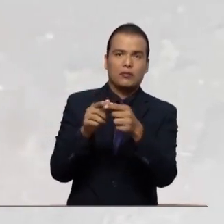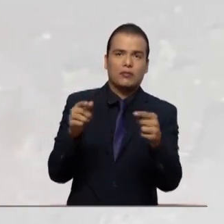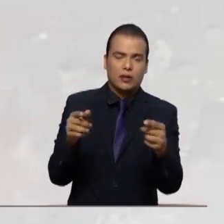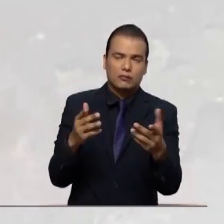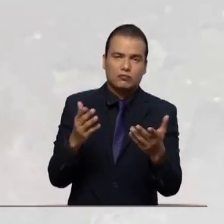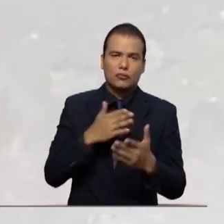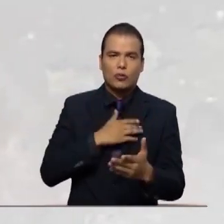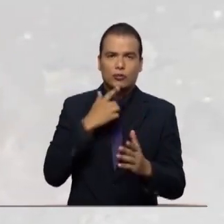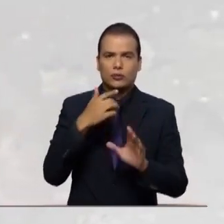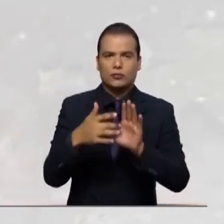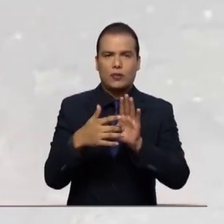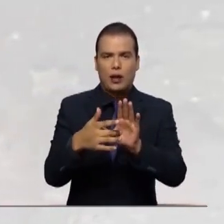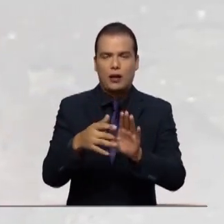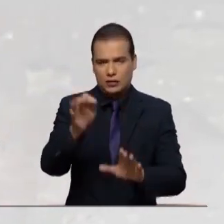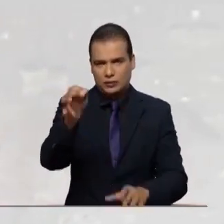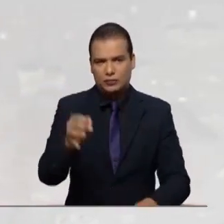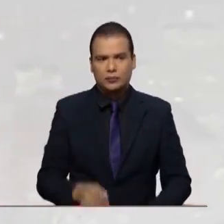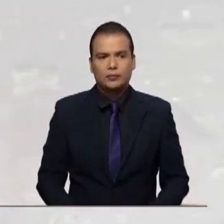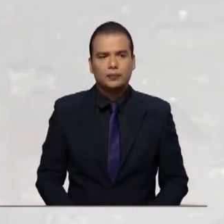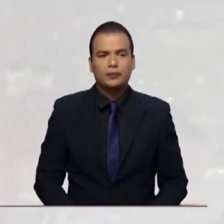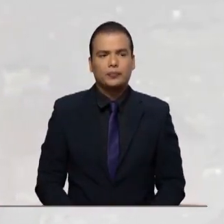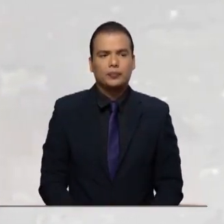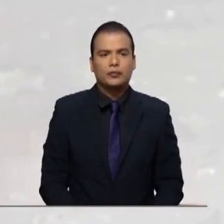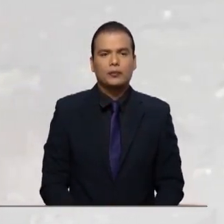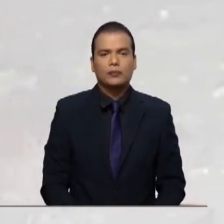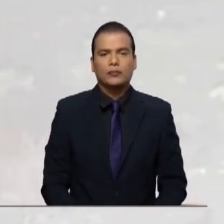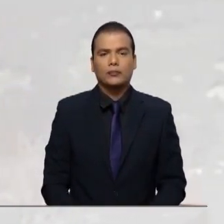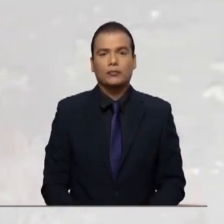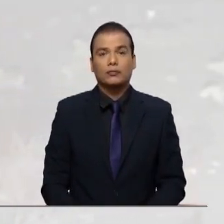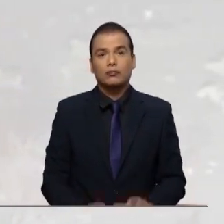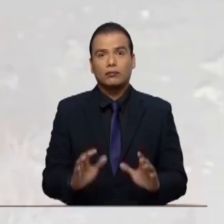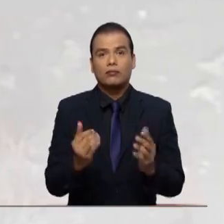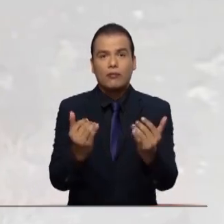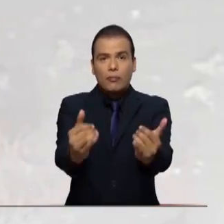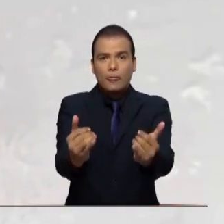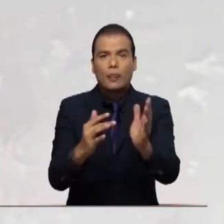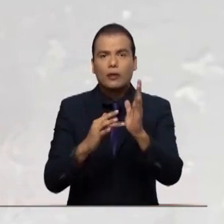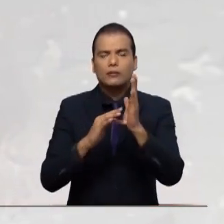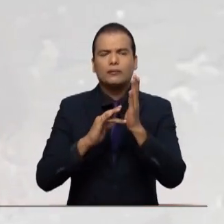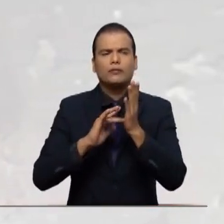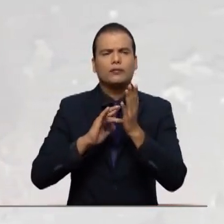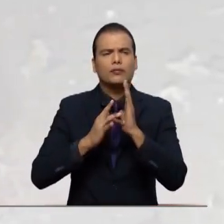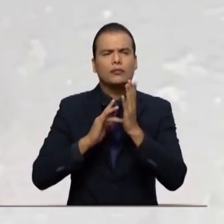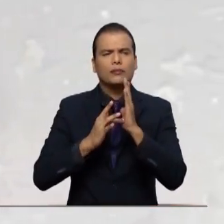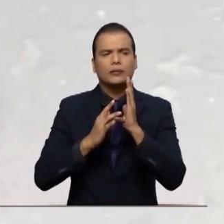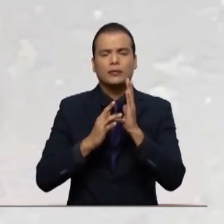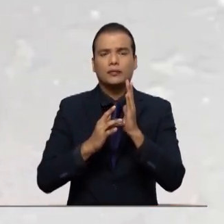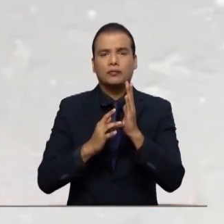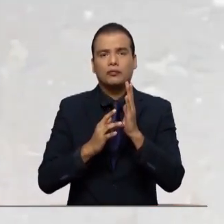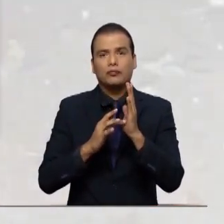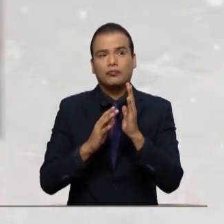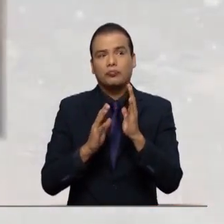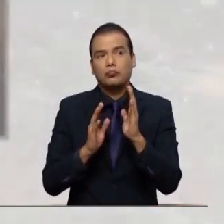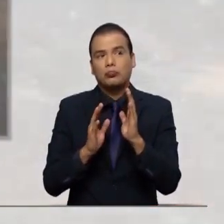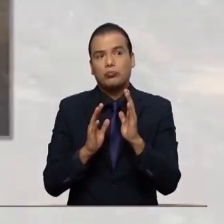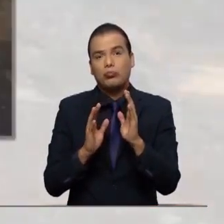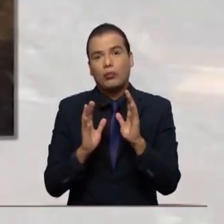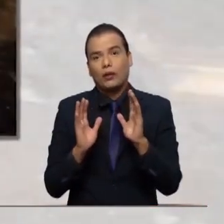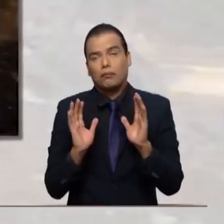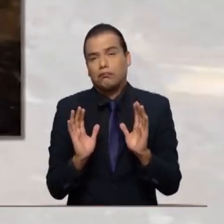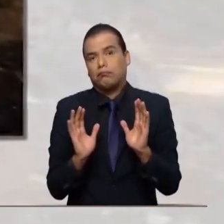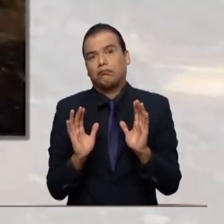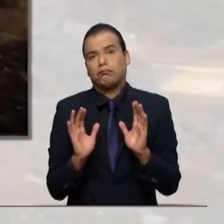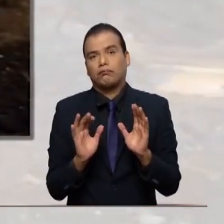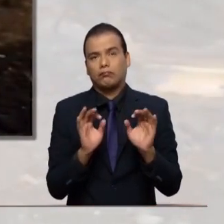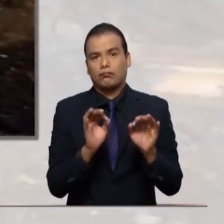brindar la fuerza pública y los organismos de investigación. Las hipótesis iniciales, afortunadamente no hay lesionados, no hay